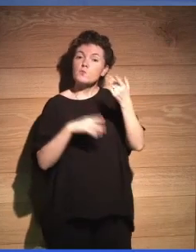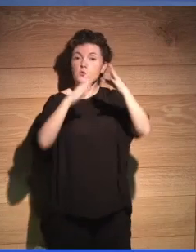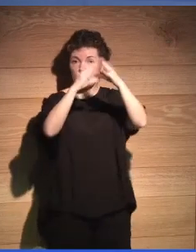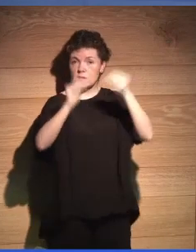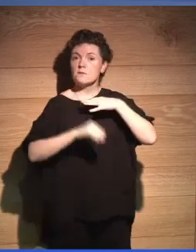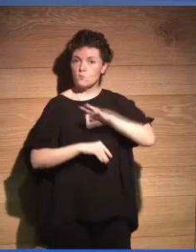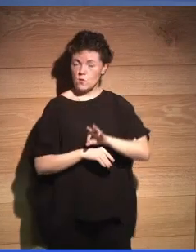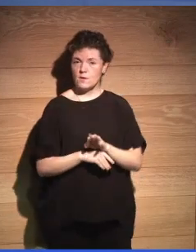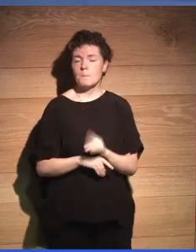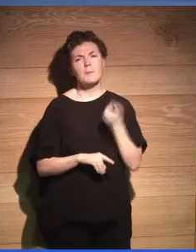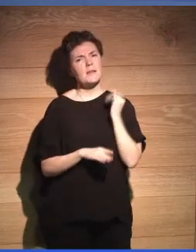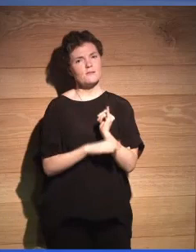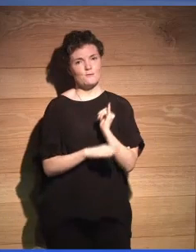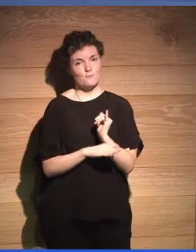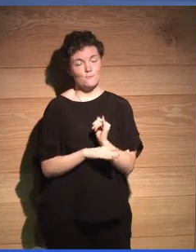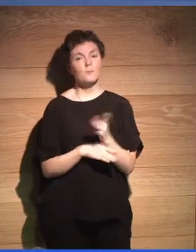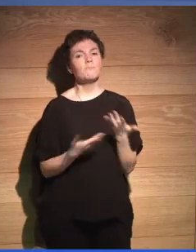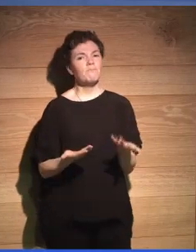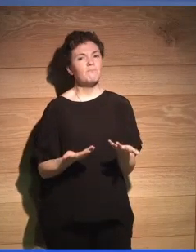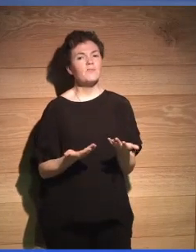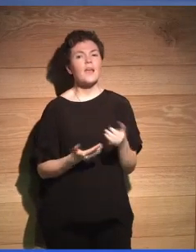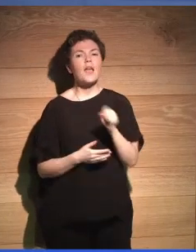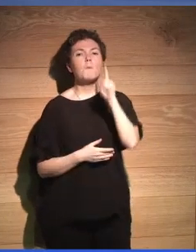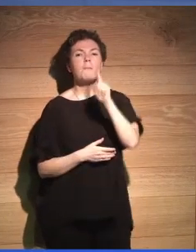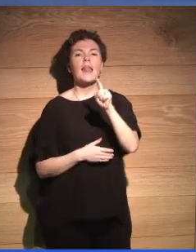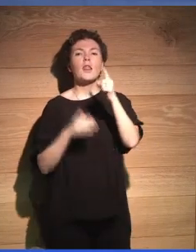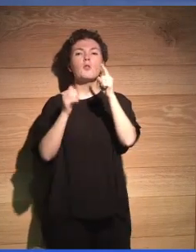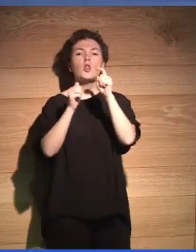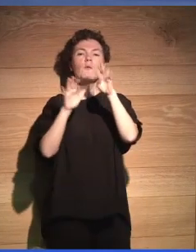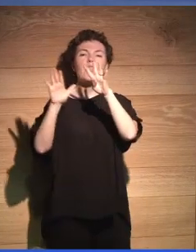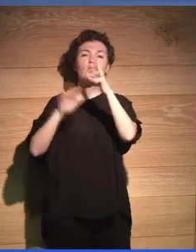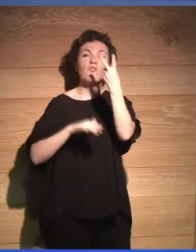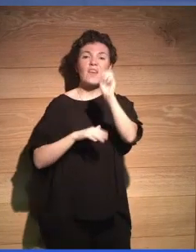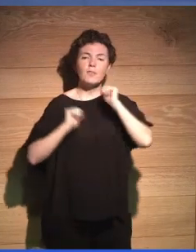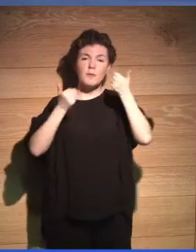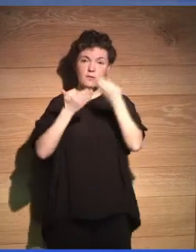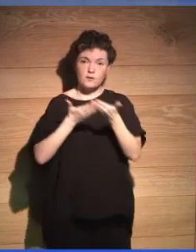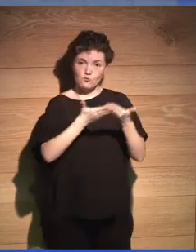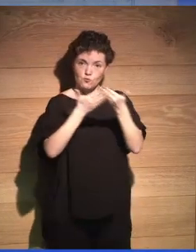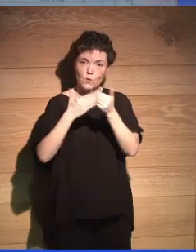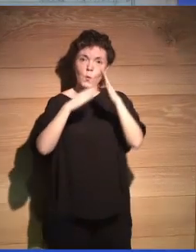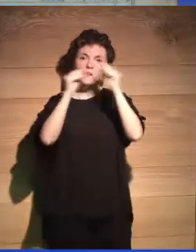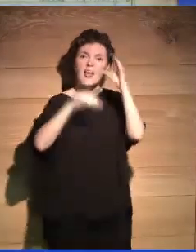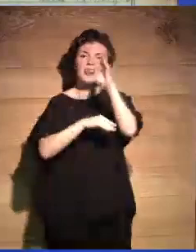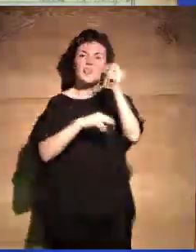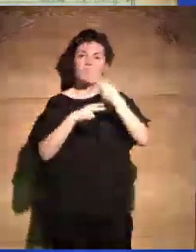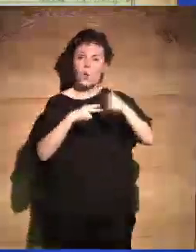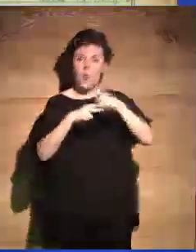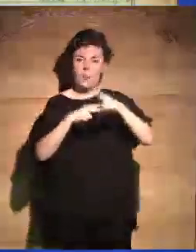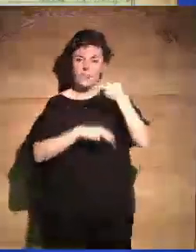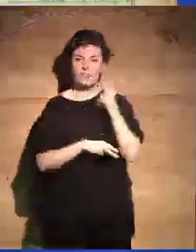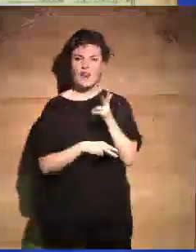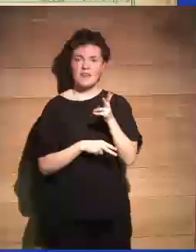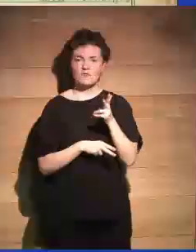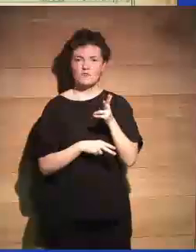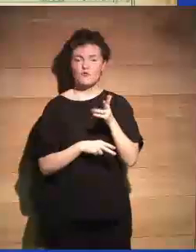la universidad. Y efectivamente, en 1920 empezó a estudiar en la Facultad de Ciencias Políticas y de Derecho